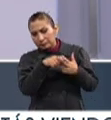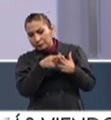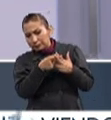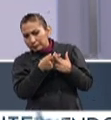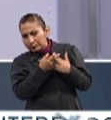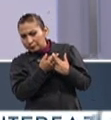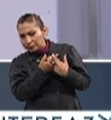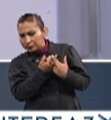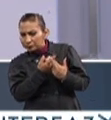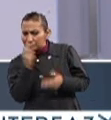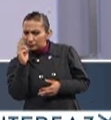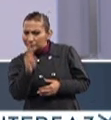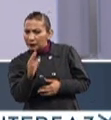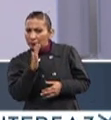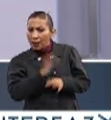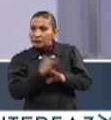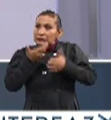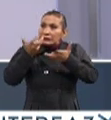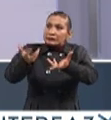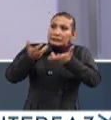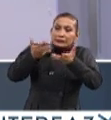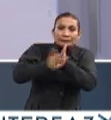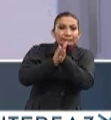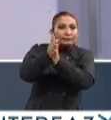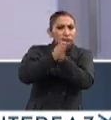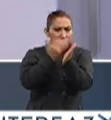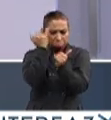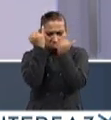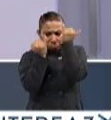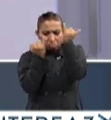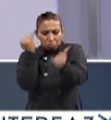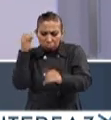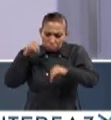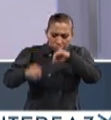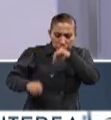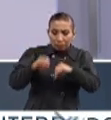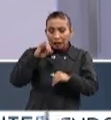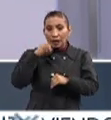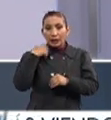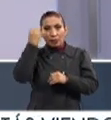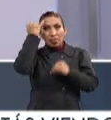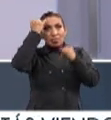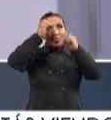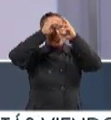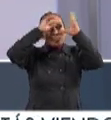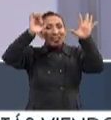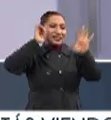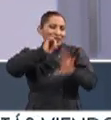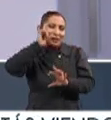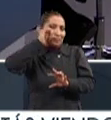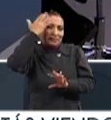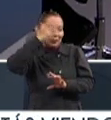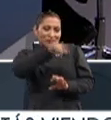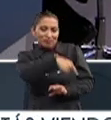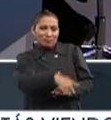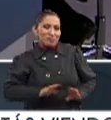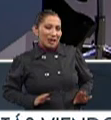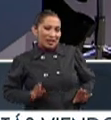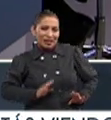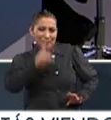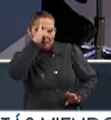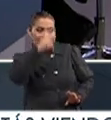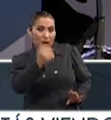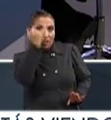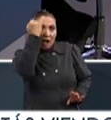comenzando a tener esas ganas, ¿no? Esa iniciativa, el ingenio que siempre ha caracterizado al mexicano,